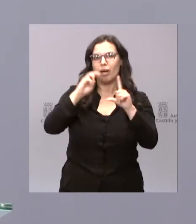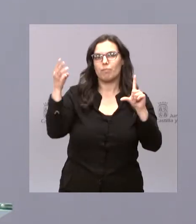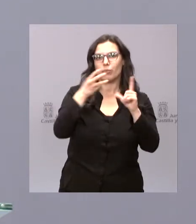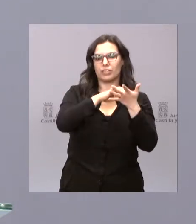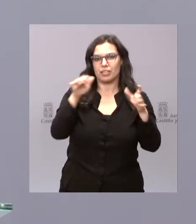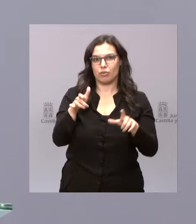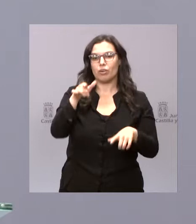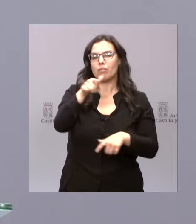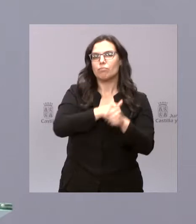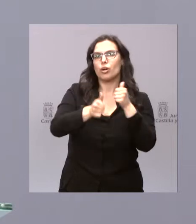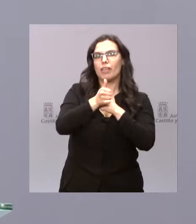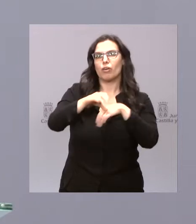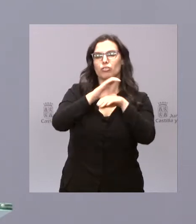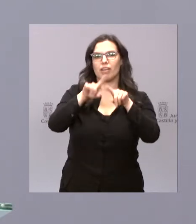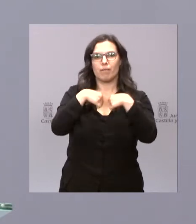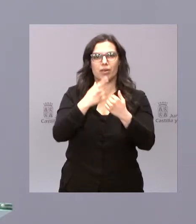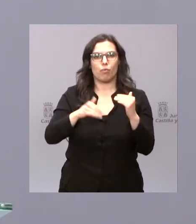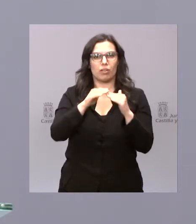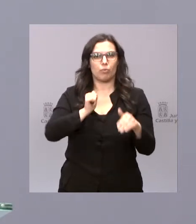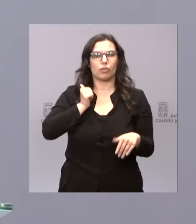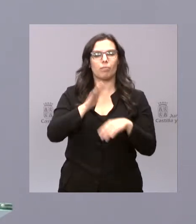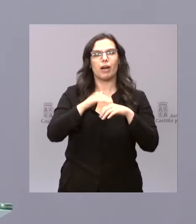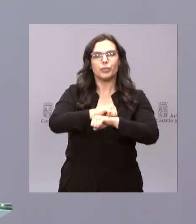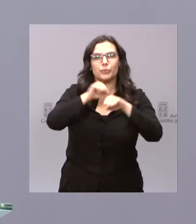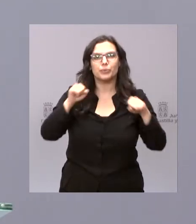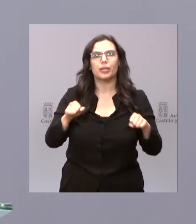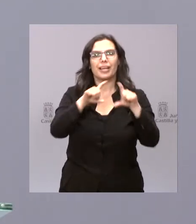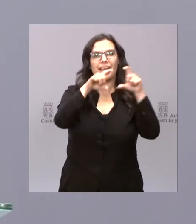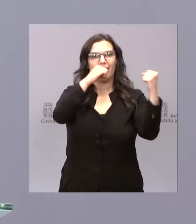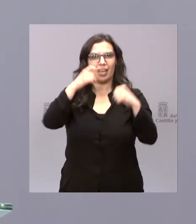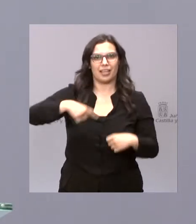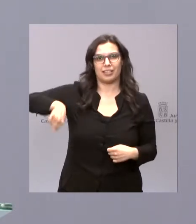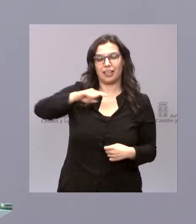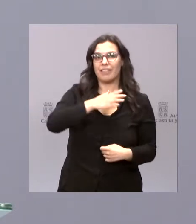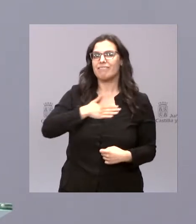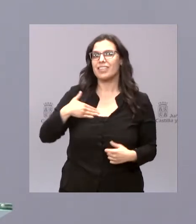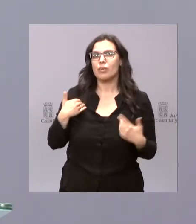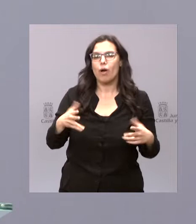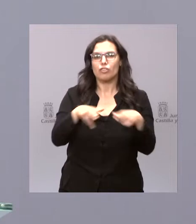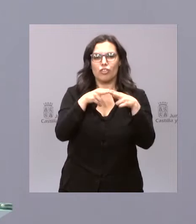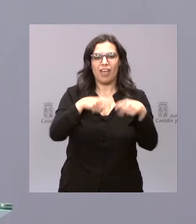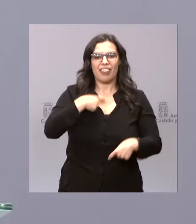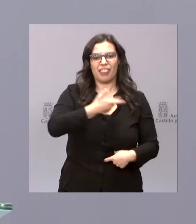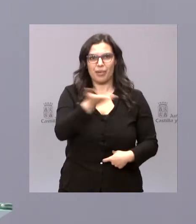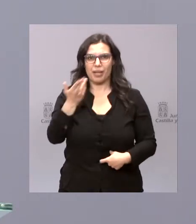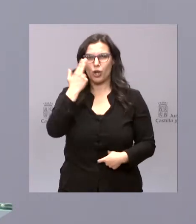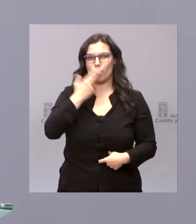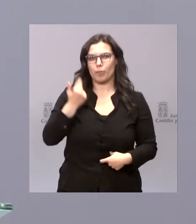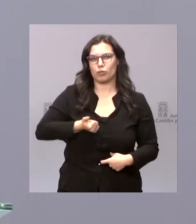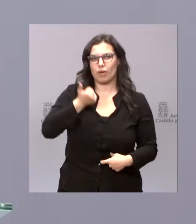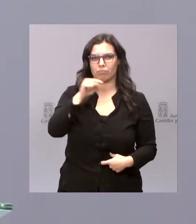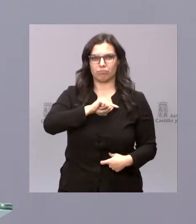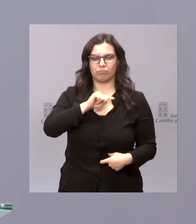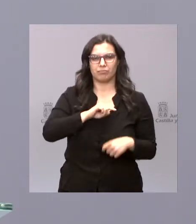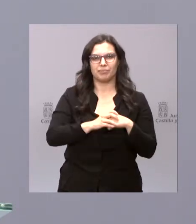de la Consejería de Familia e Igualdad de Oportunidades en el fortalecimiento de las entidades, buscando una sociedad civil más comprometida.